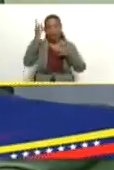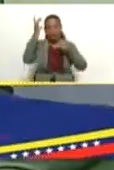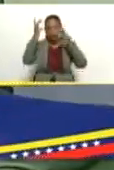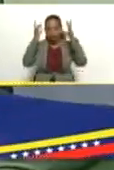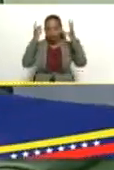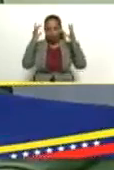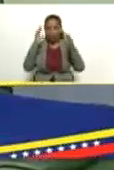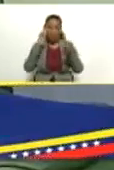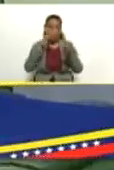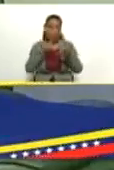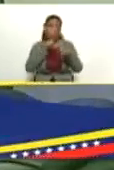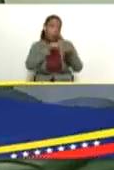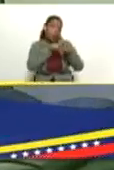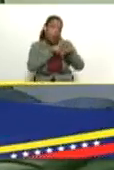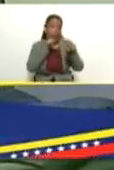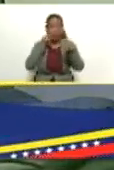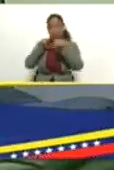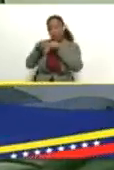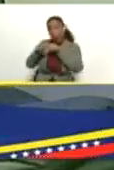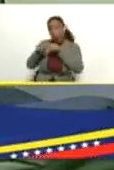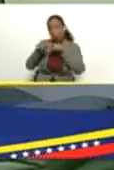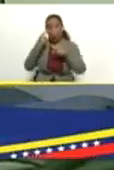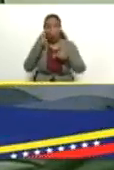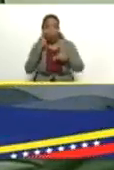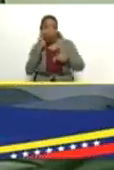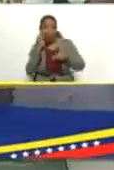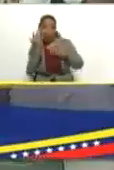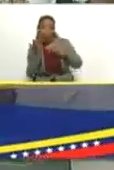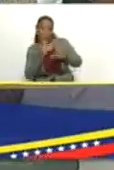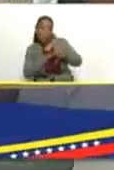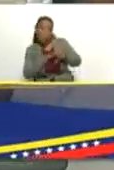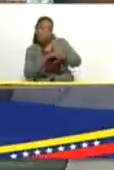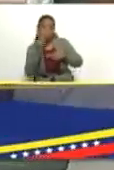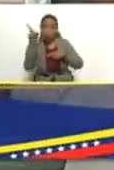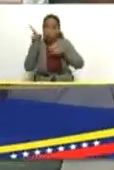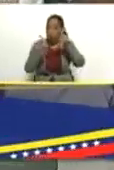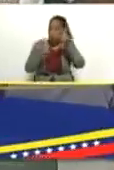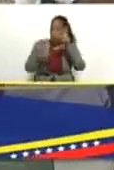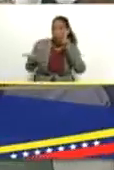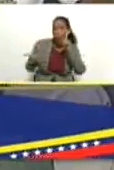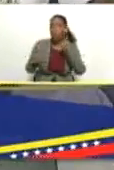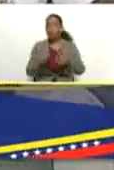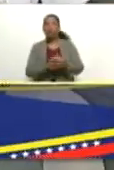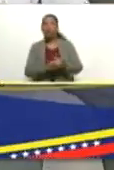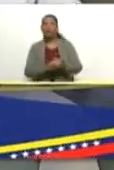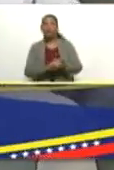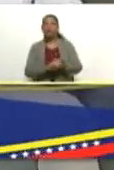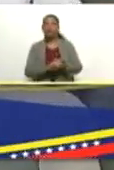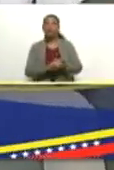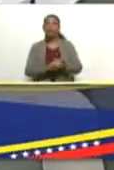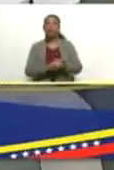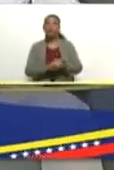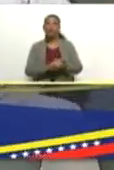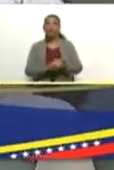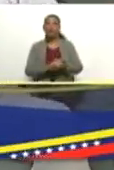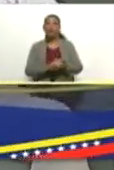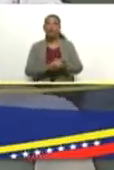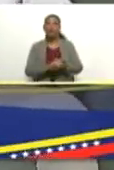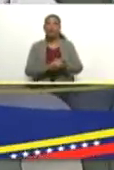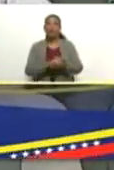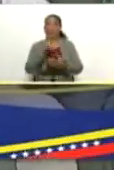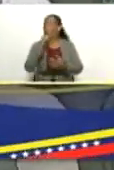enterándose de los chismes por aquí, de los chismes por allá. Que no sé quién dijo esto, ¿te diste cuenta? Bueno, no